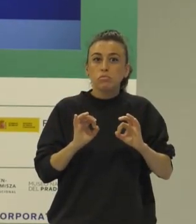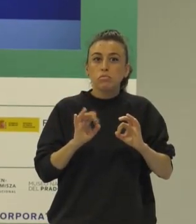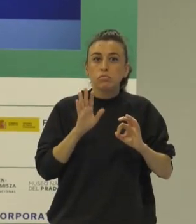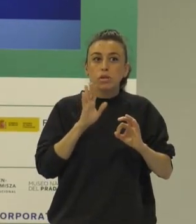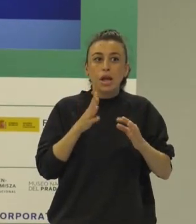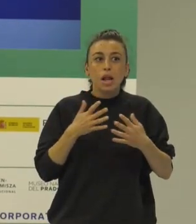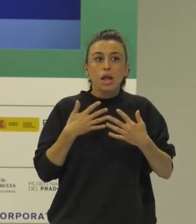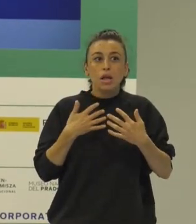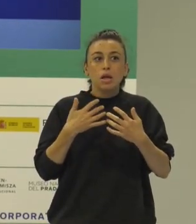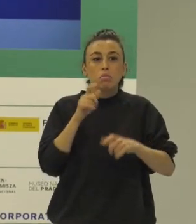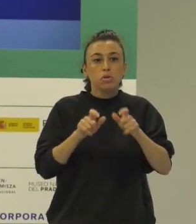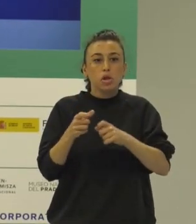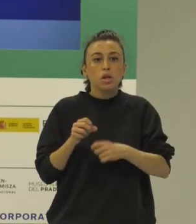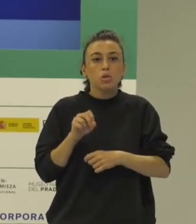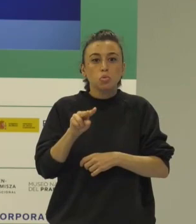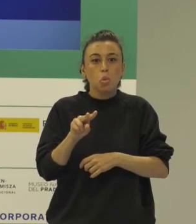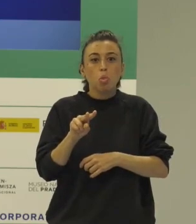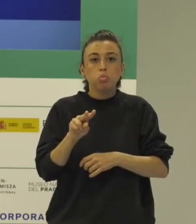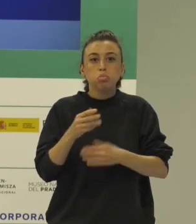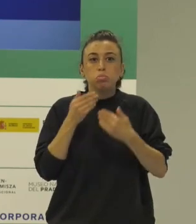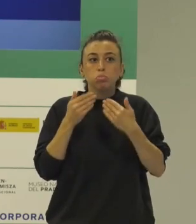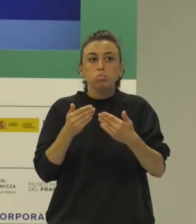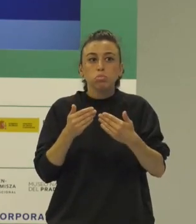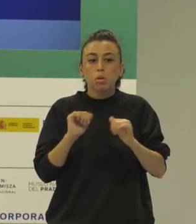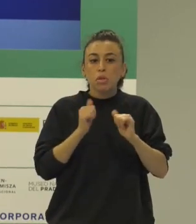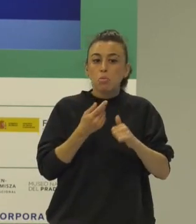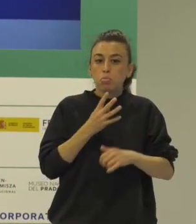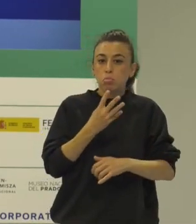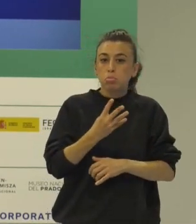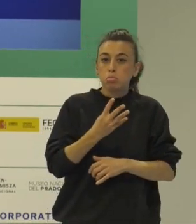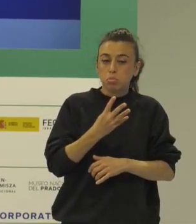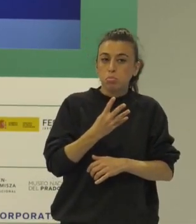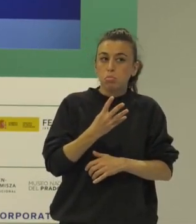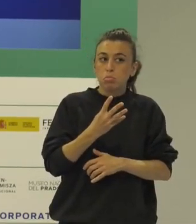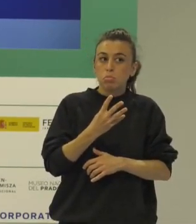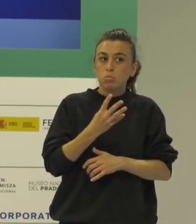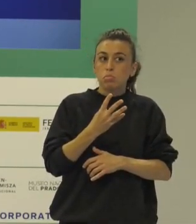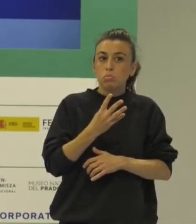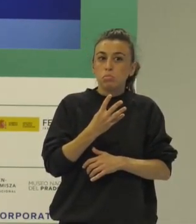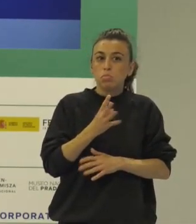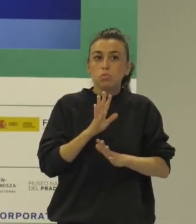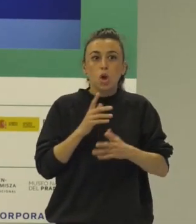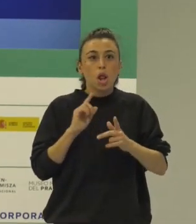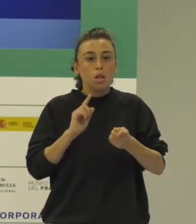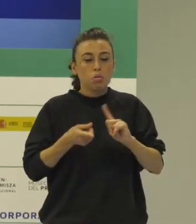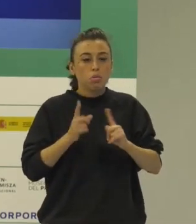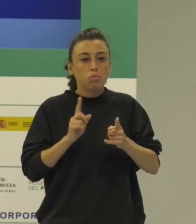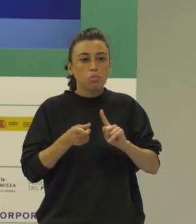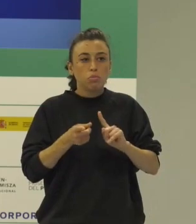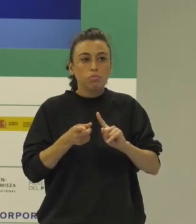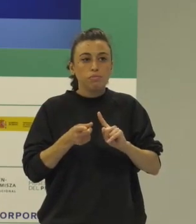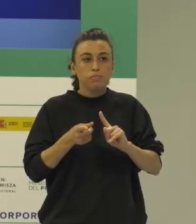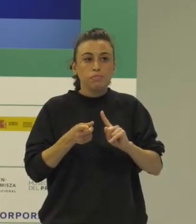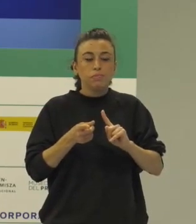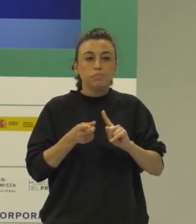Comenzamos 4 exiliados aquí en España y somos esa trinchera que la dictadura